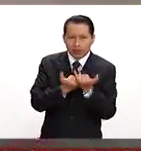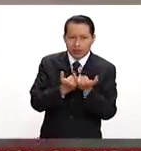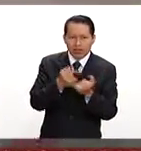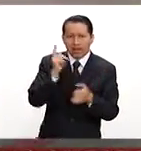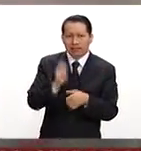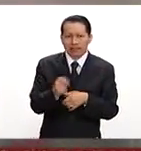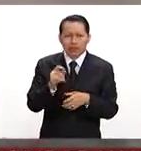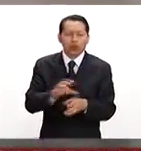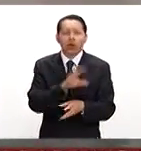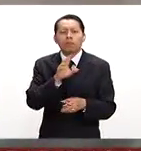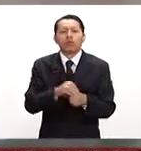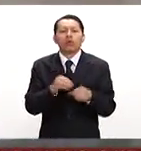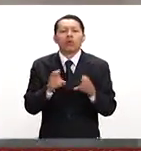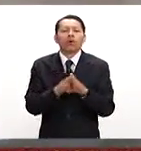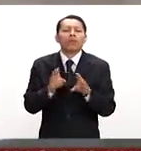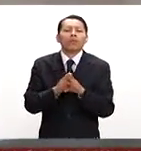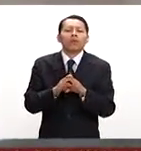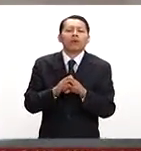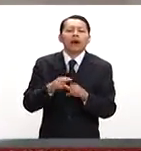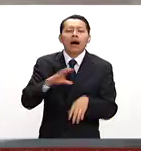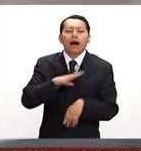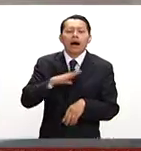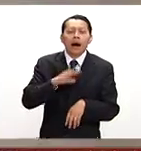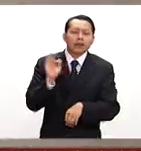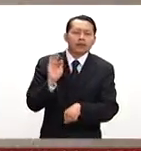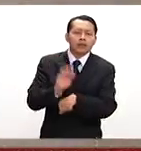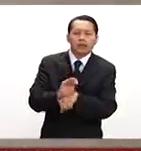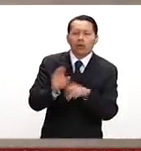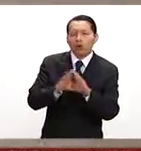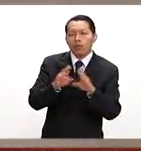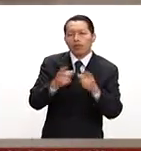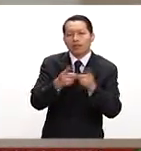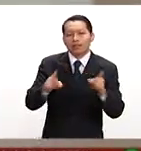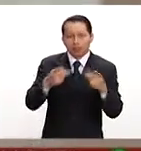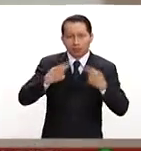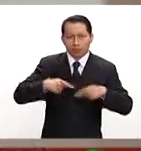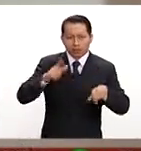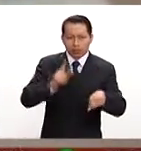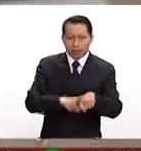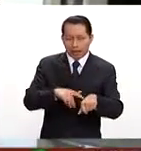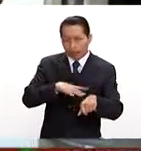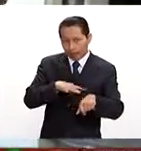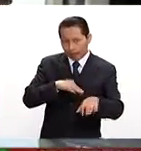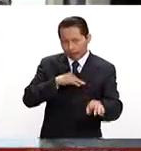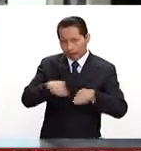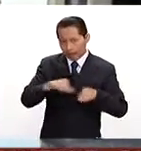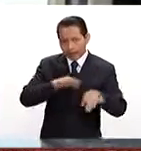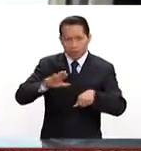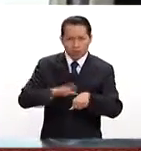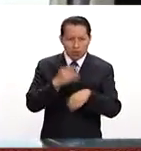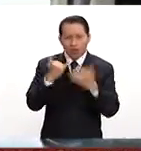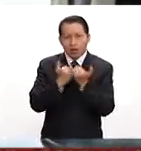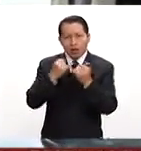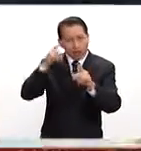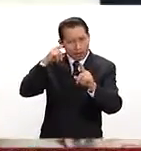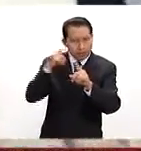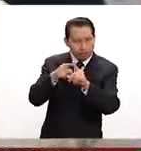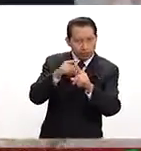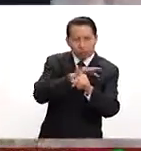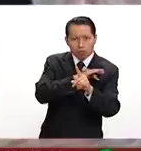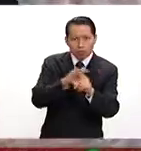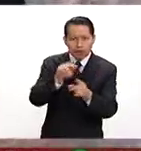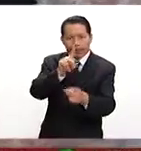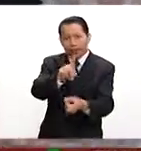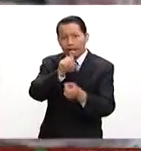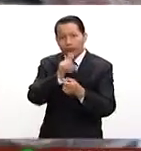muy volcadas a favorecer el desarrollo personal de los empleados porque están totalmente orientados a generar un